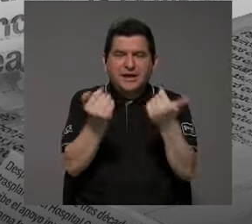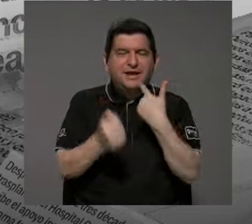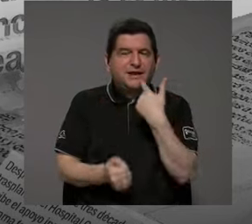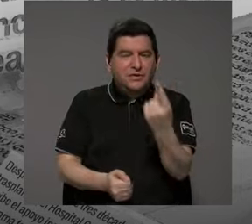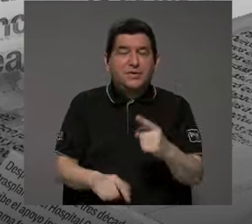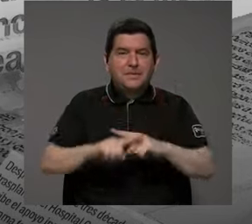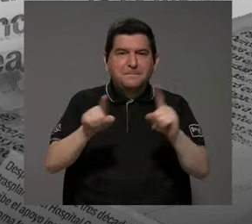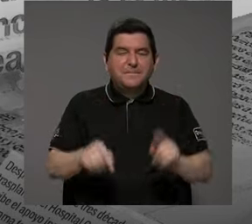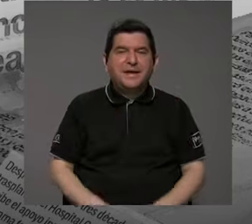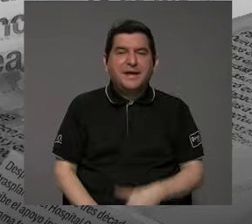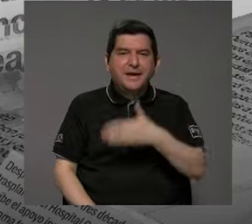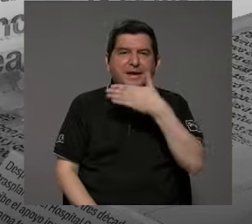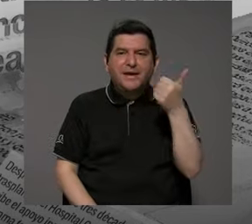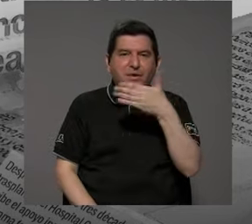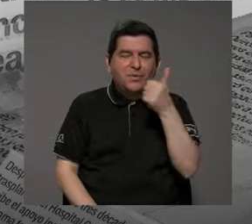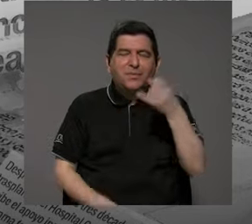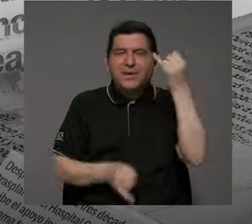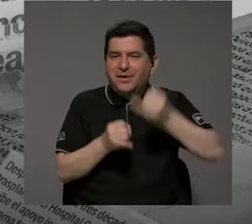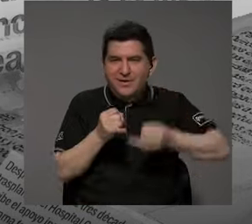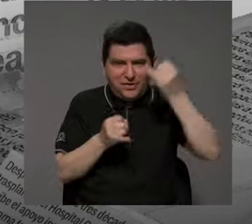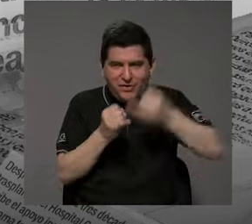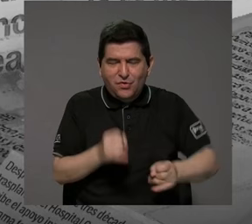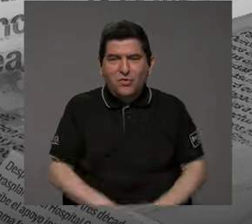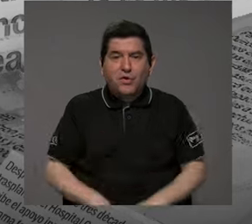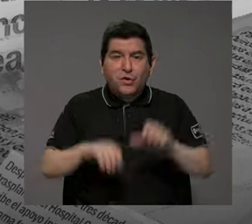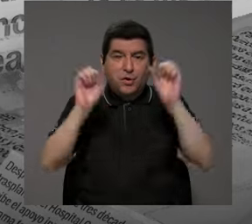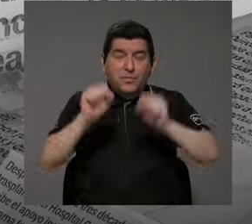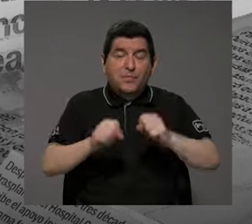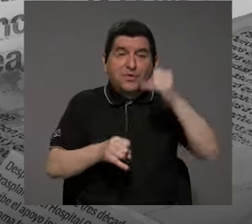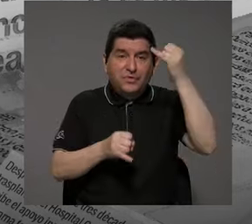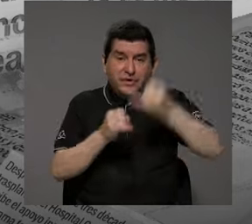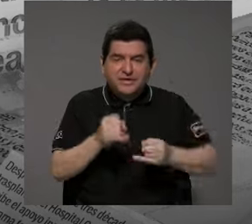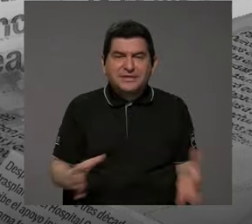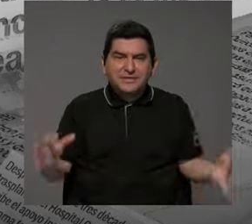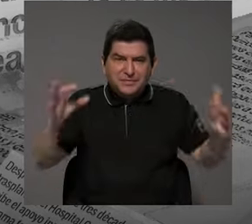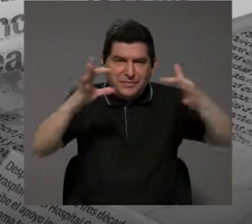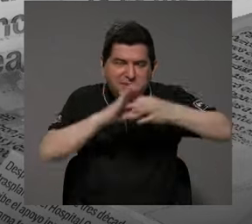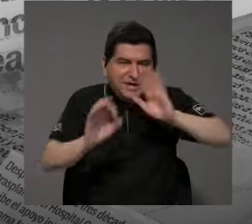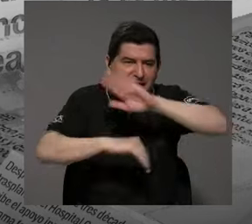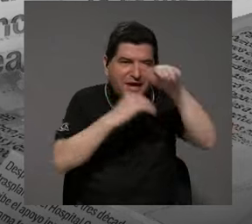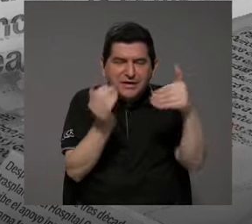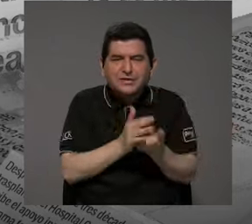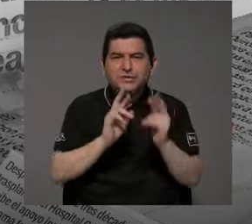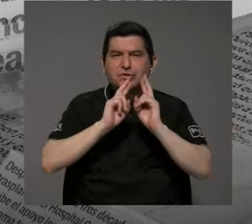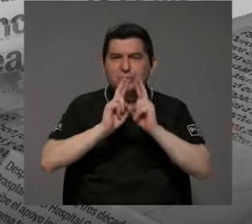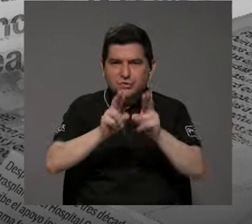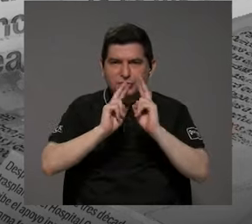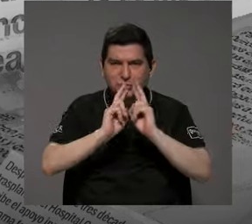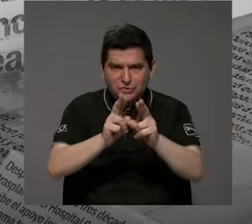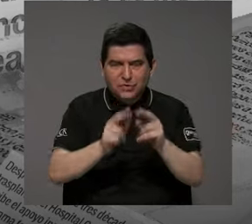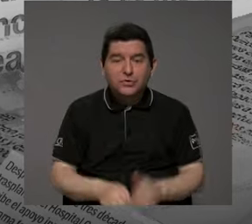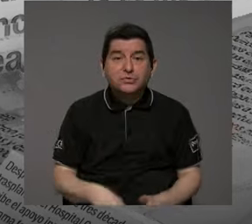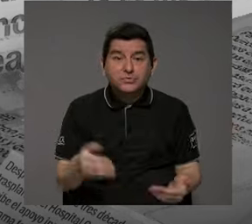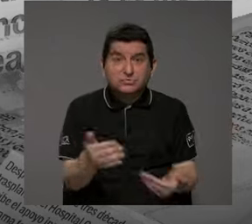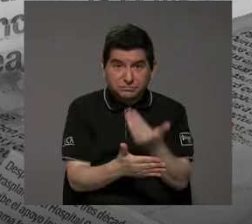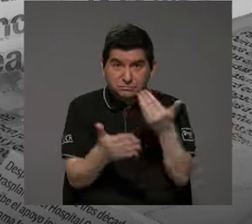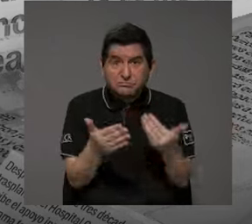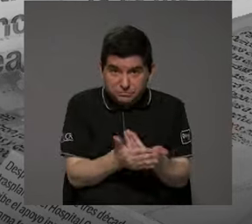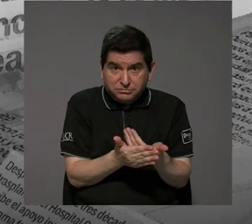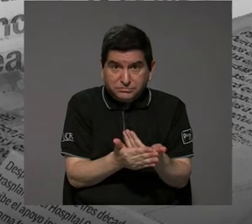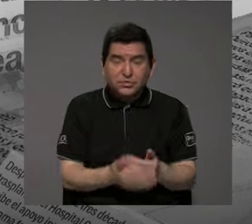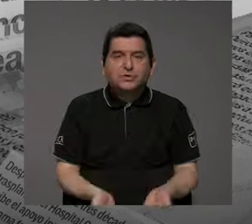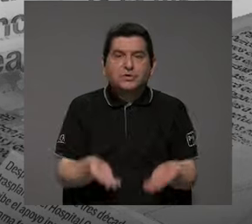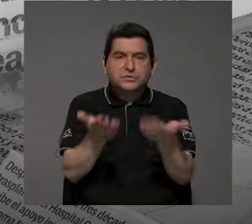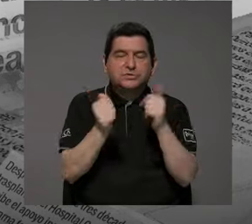decir pero mejor lo voy a dejar para el final para que podamos terminar de amarrar todos estos resultados que son novedosos y